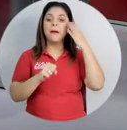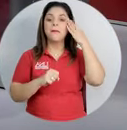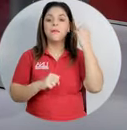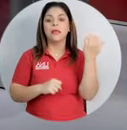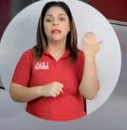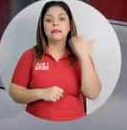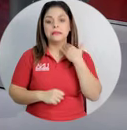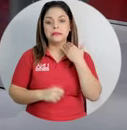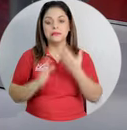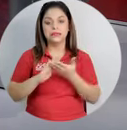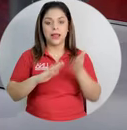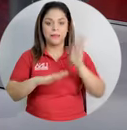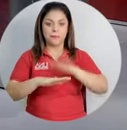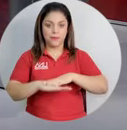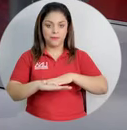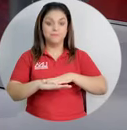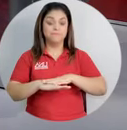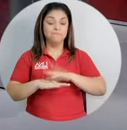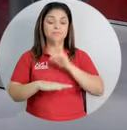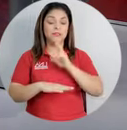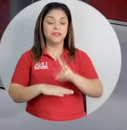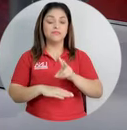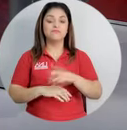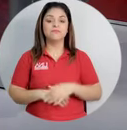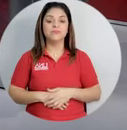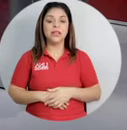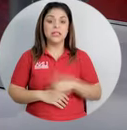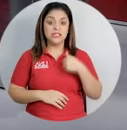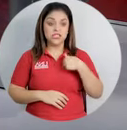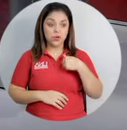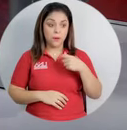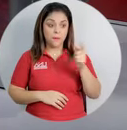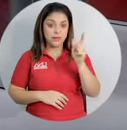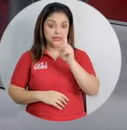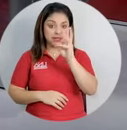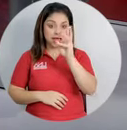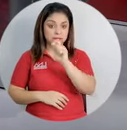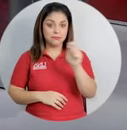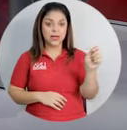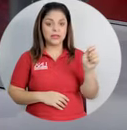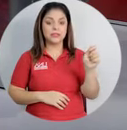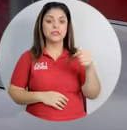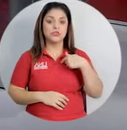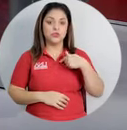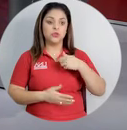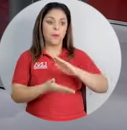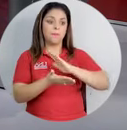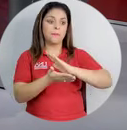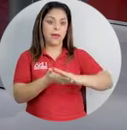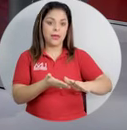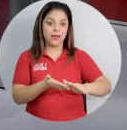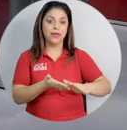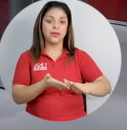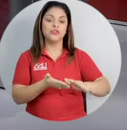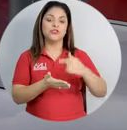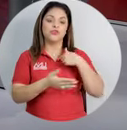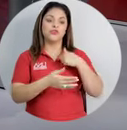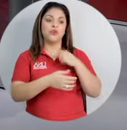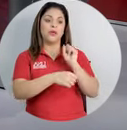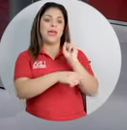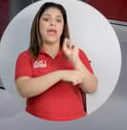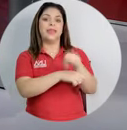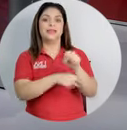sí, caímos en la trampa. Parece mentira. Si yo llego y en los 6 meses llego y cancelo, más bien le gané al sistema y